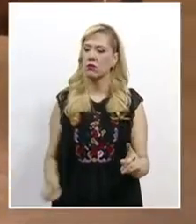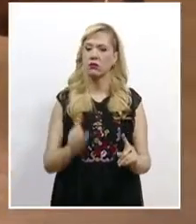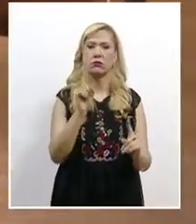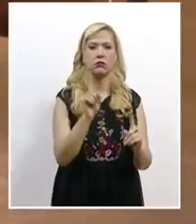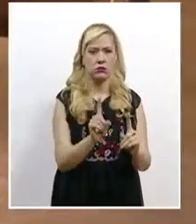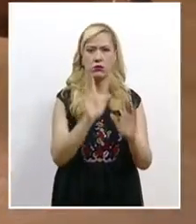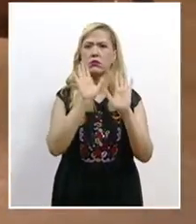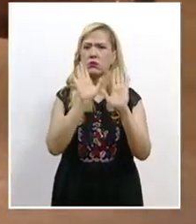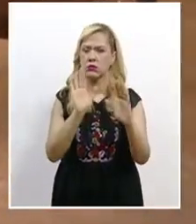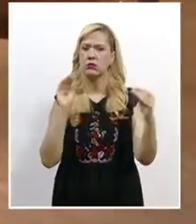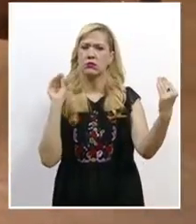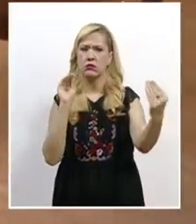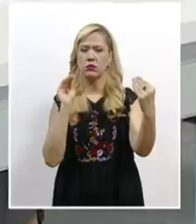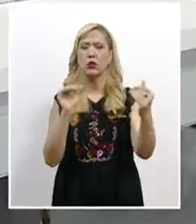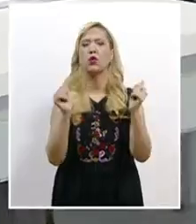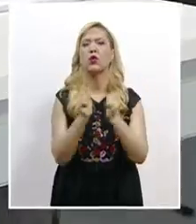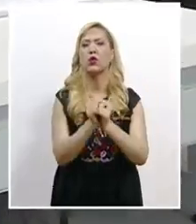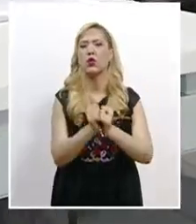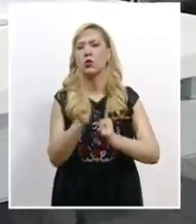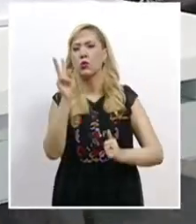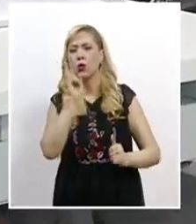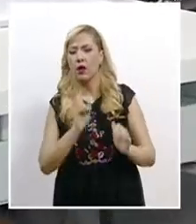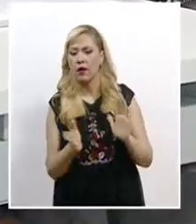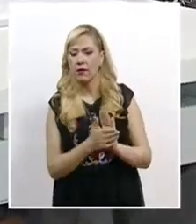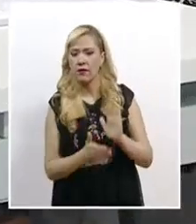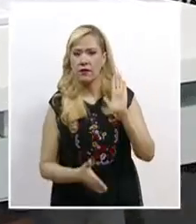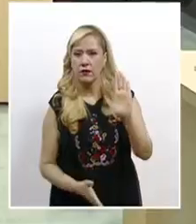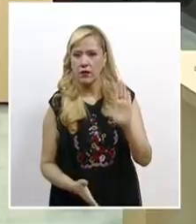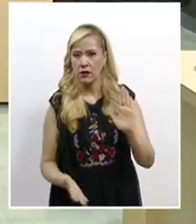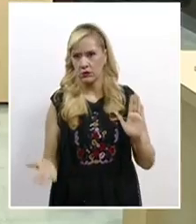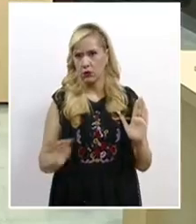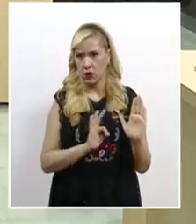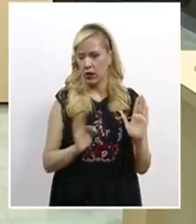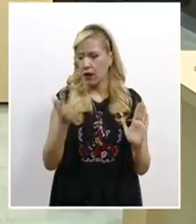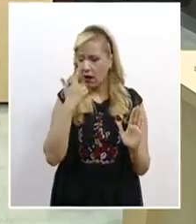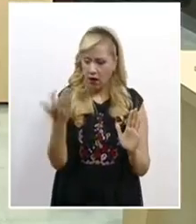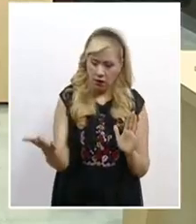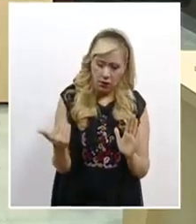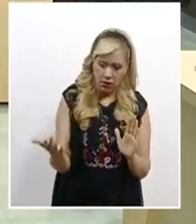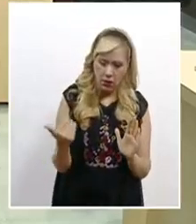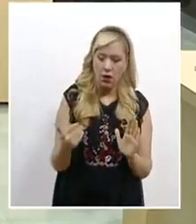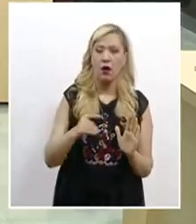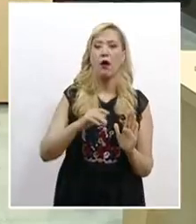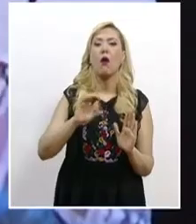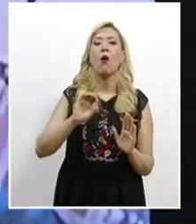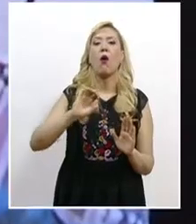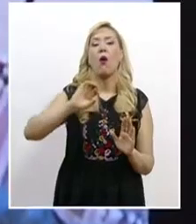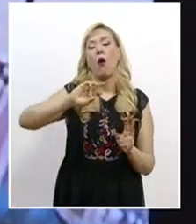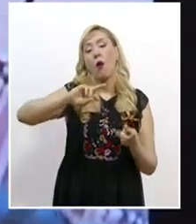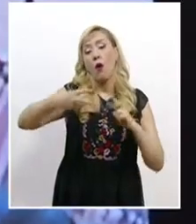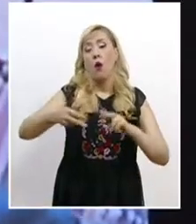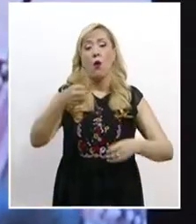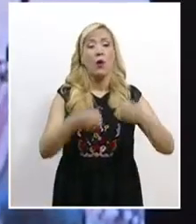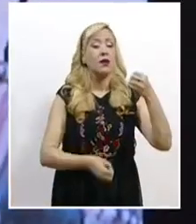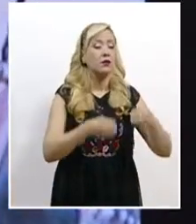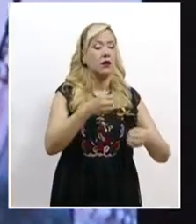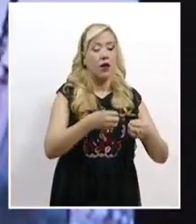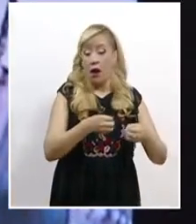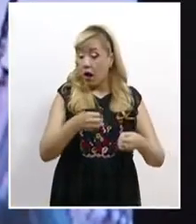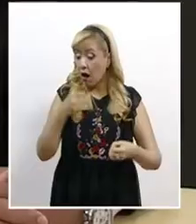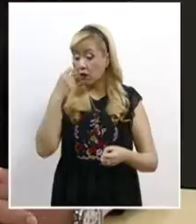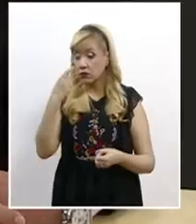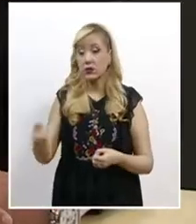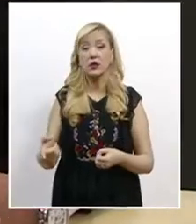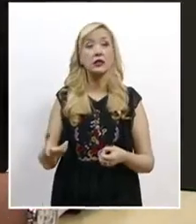podrán considerar aspectos y hechos no planteados en la demanda o que se configuraron con posterioridad al inicio del juicio, siempre y cuando